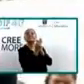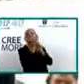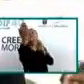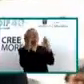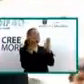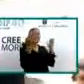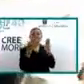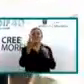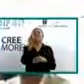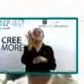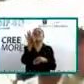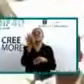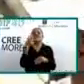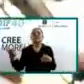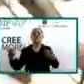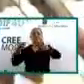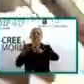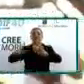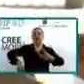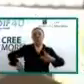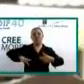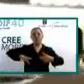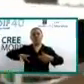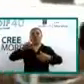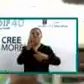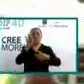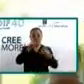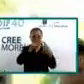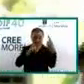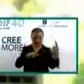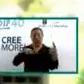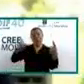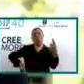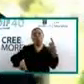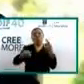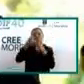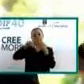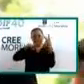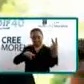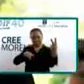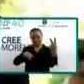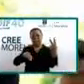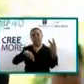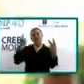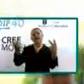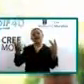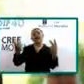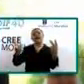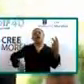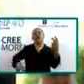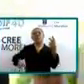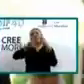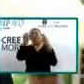El DIF pone una parte, el gobierno pone otra parte. Ya emboletó la directora del DIF, Laurita, a la